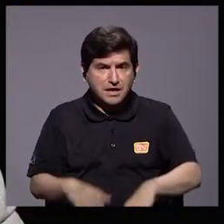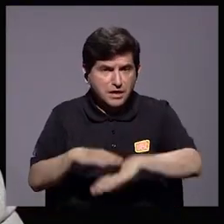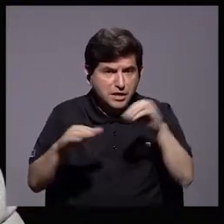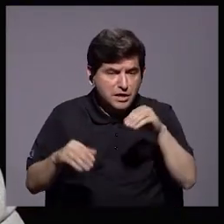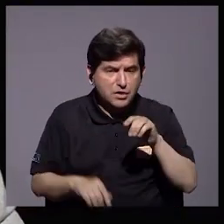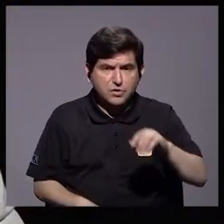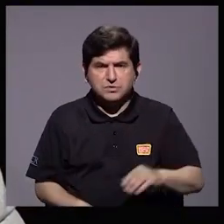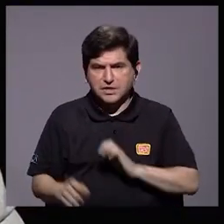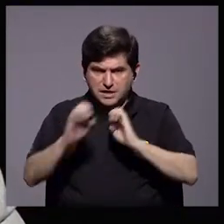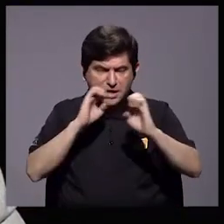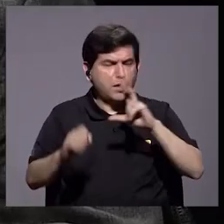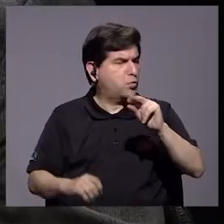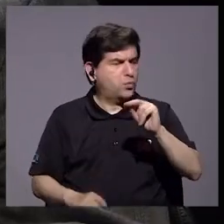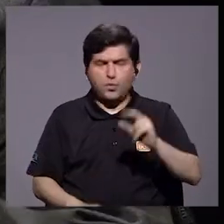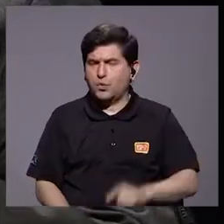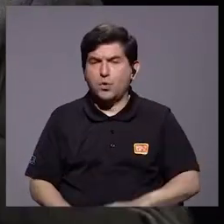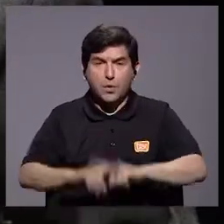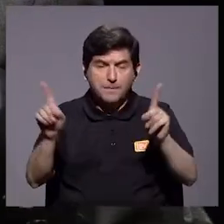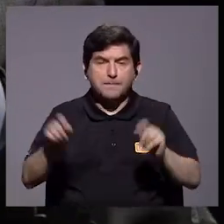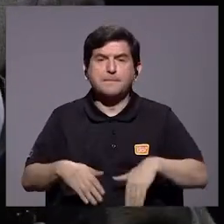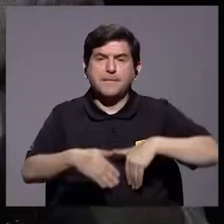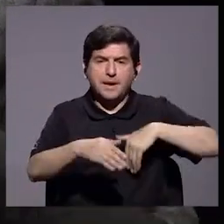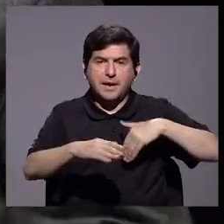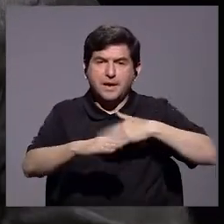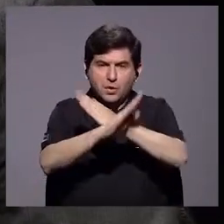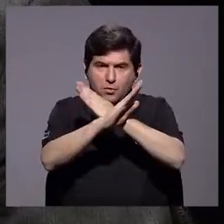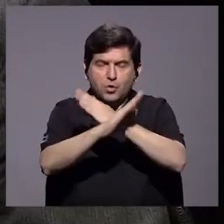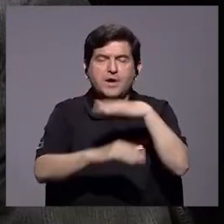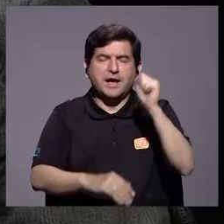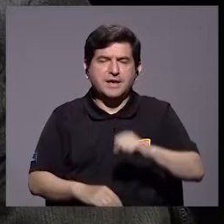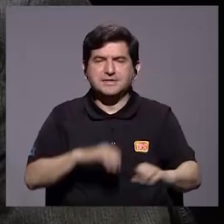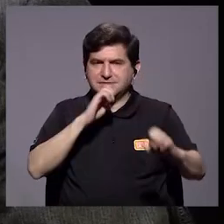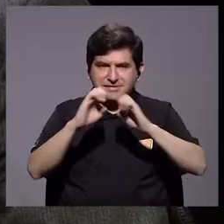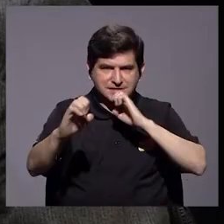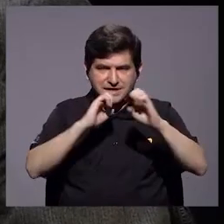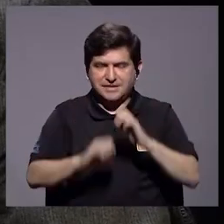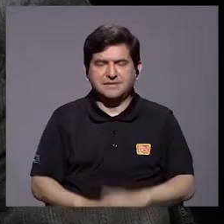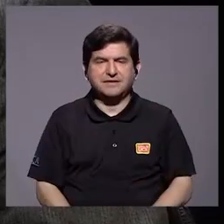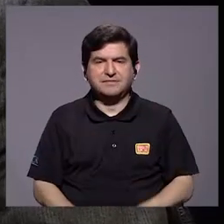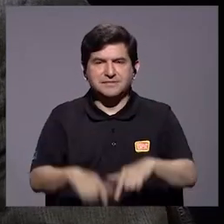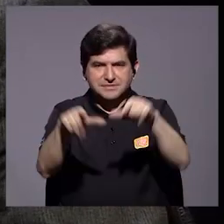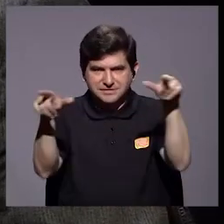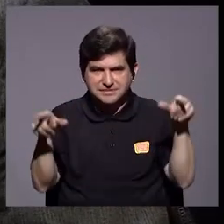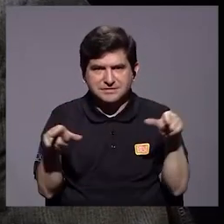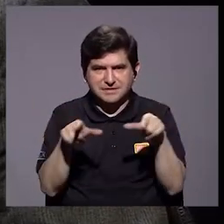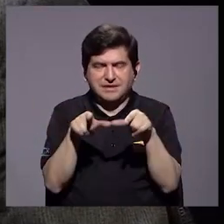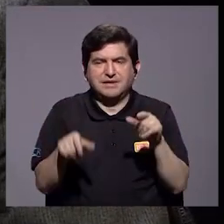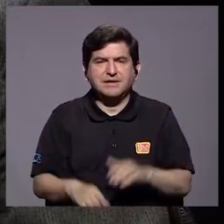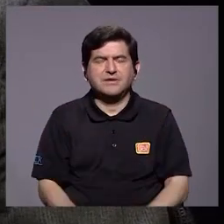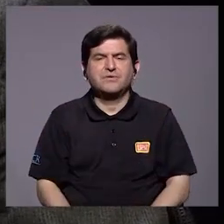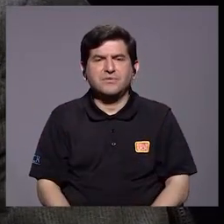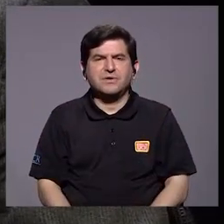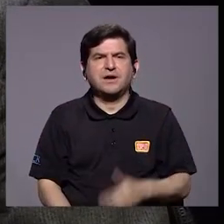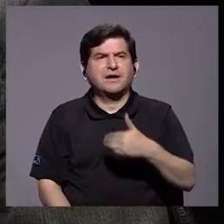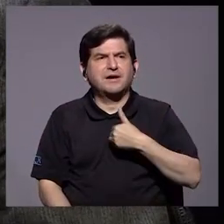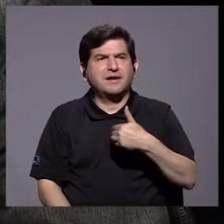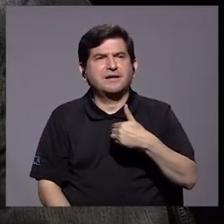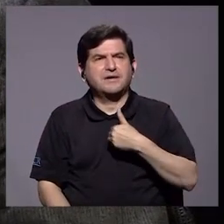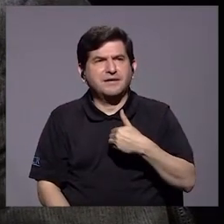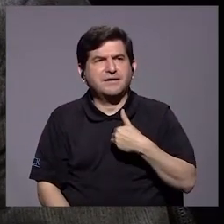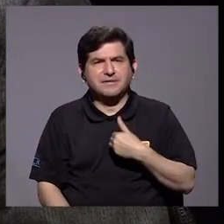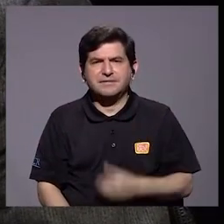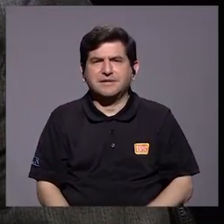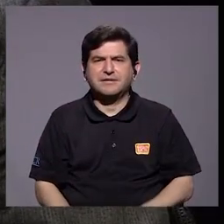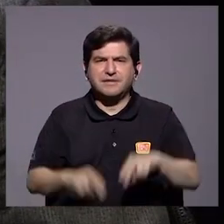bueno no me sacaron de la entrevista pero sí bloquearon la entrevista en la página en la página de lamentable